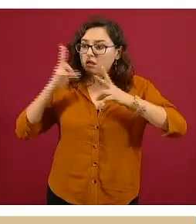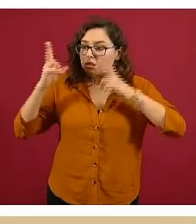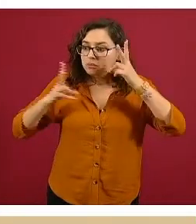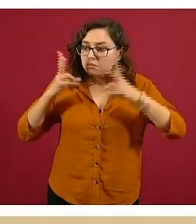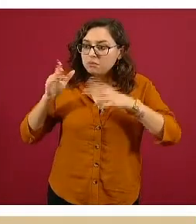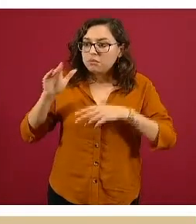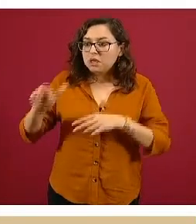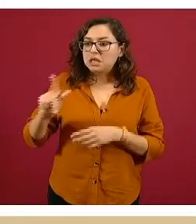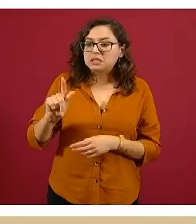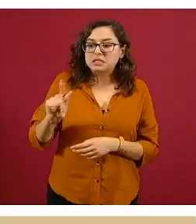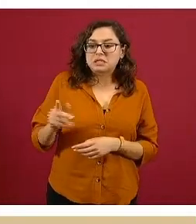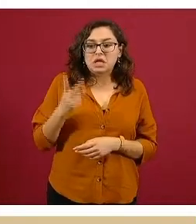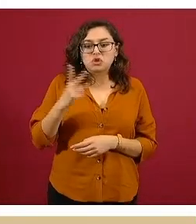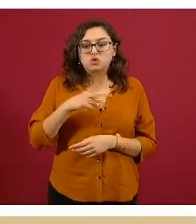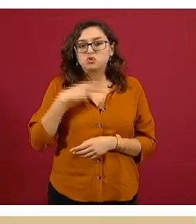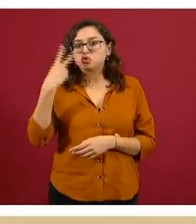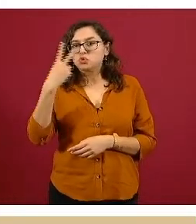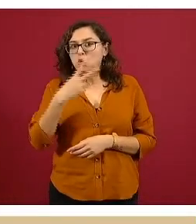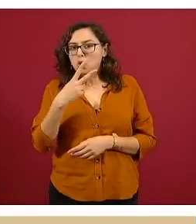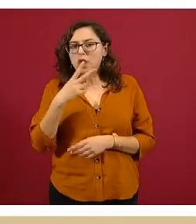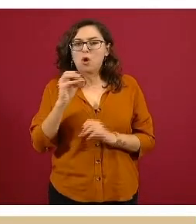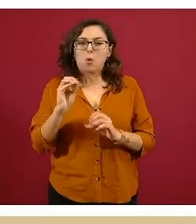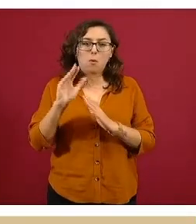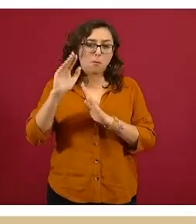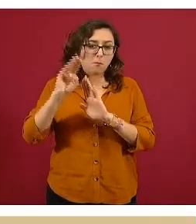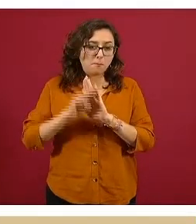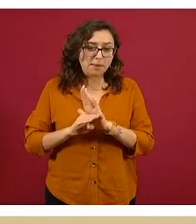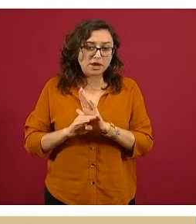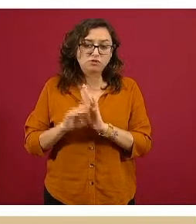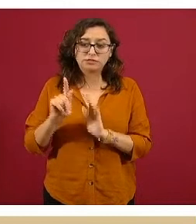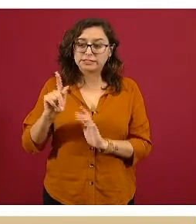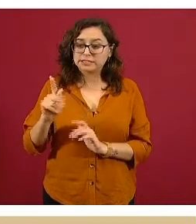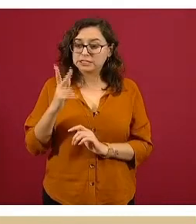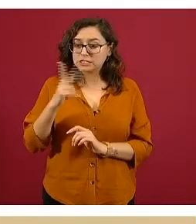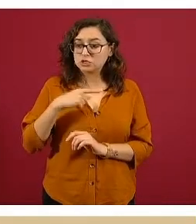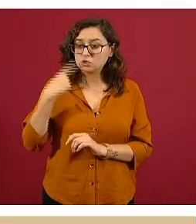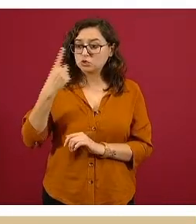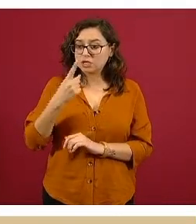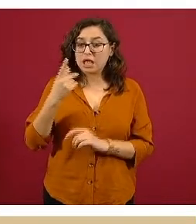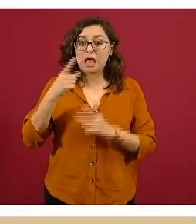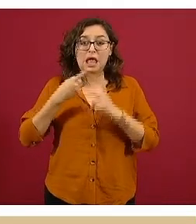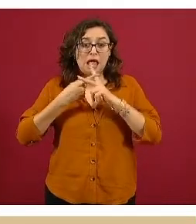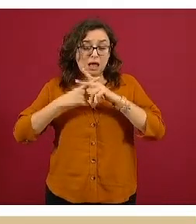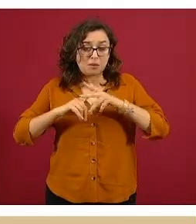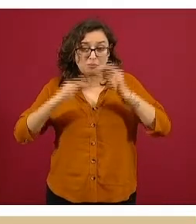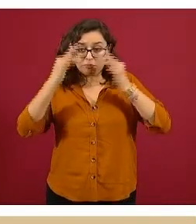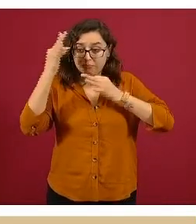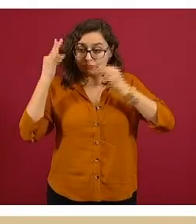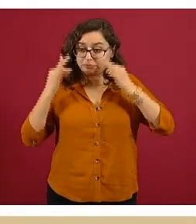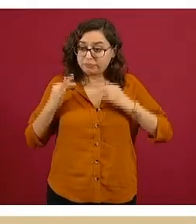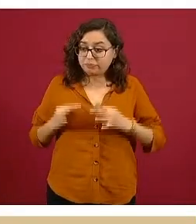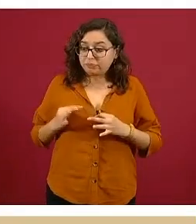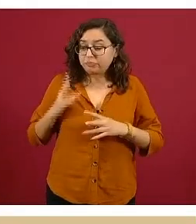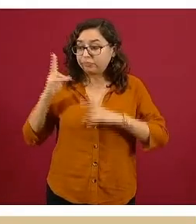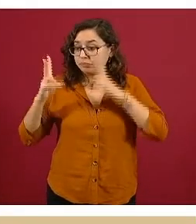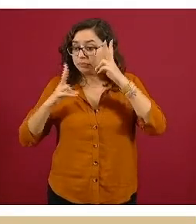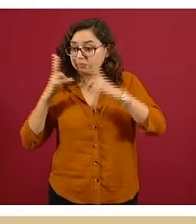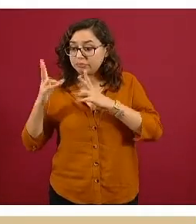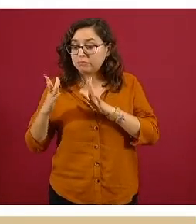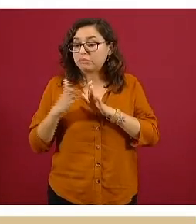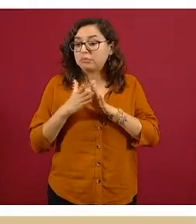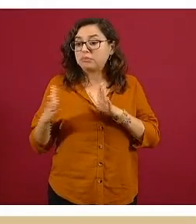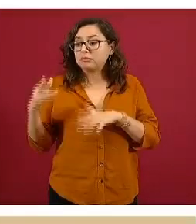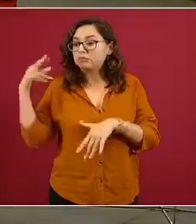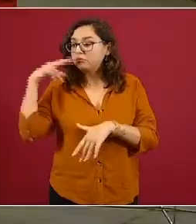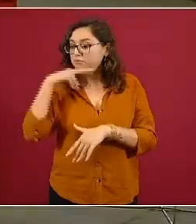pasado 72 horas o menos de 72 horas entre la aparición del exantema y que las visitemos, pues